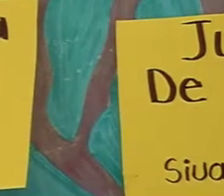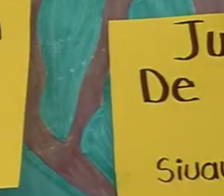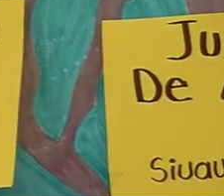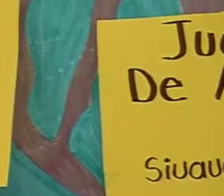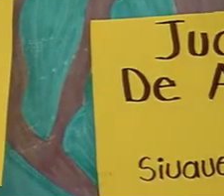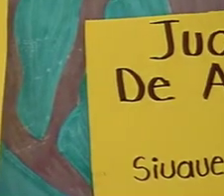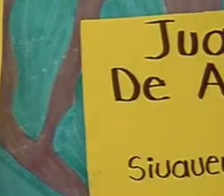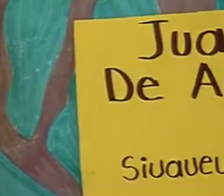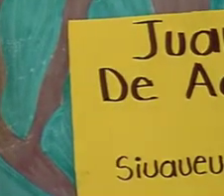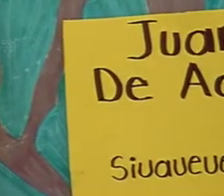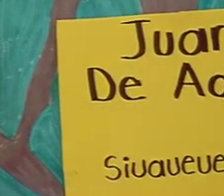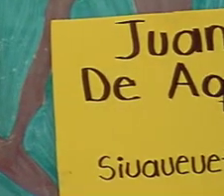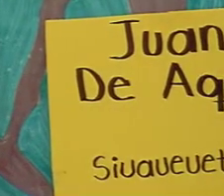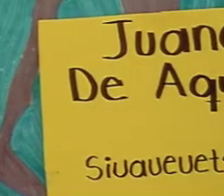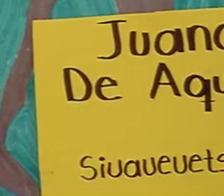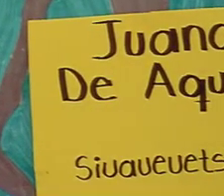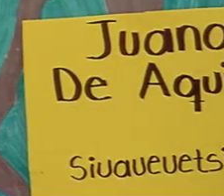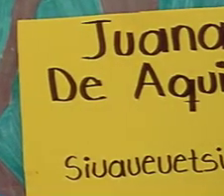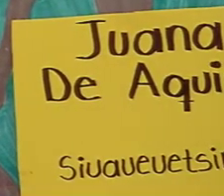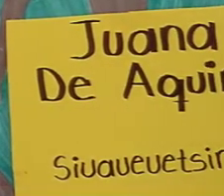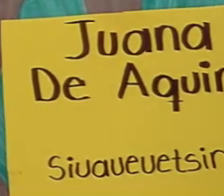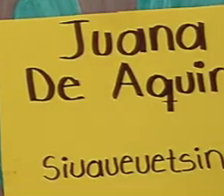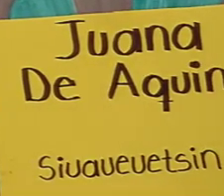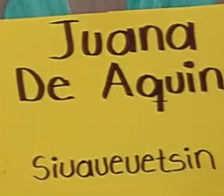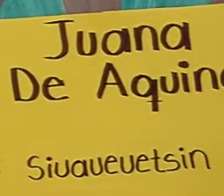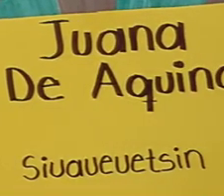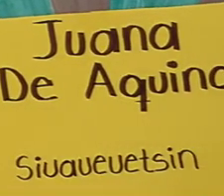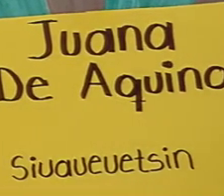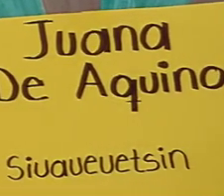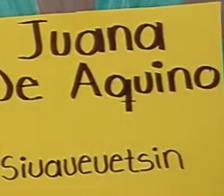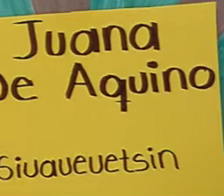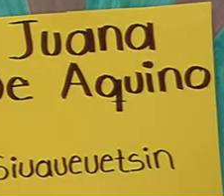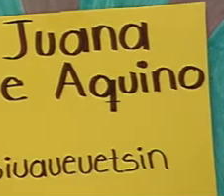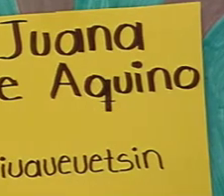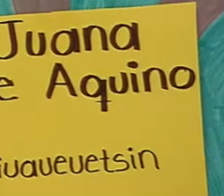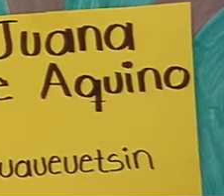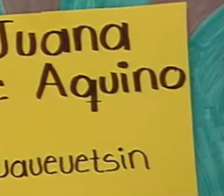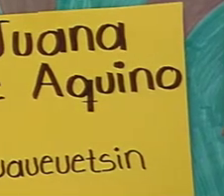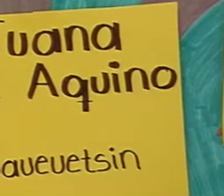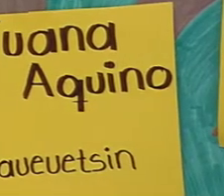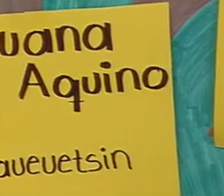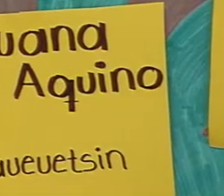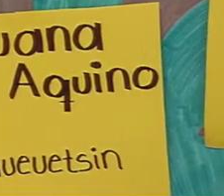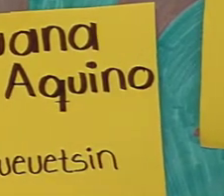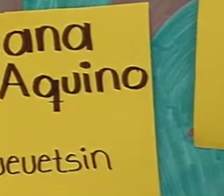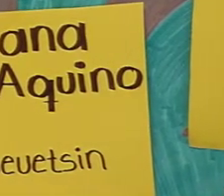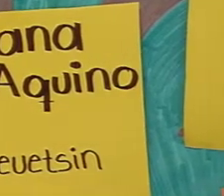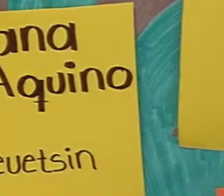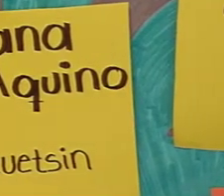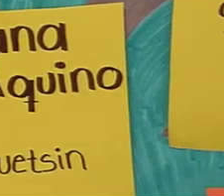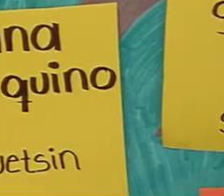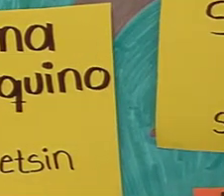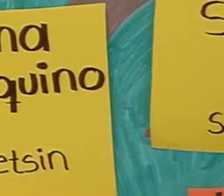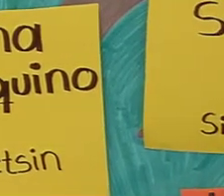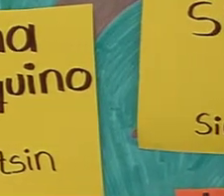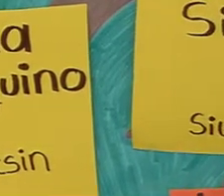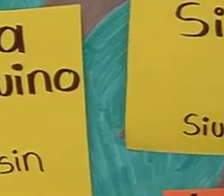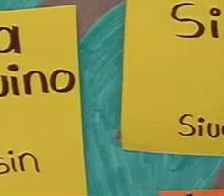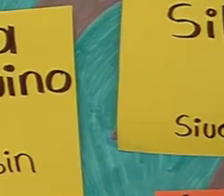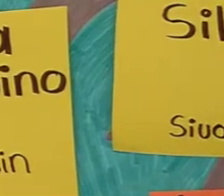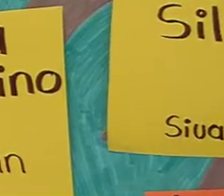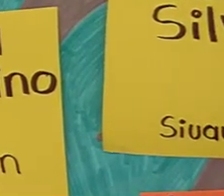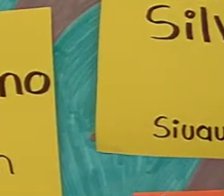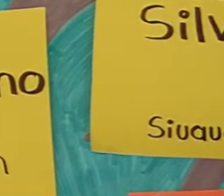chimatilisli, guan, guaneninisme, se, yurkame, ka i, wil, muchichías, in la